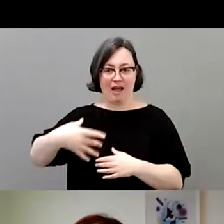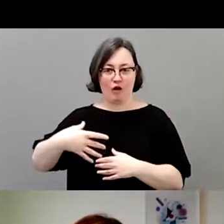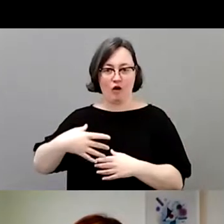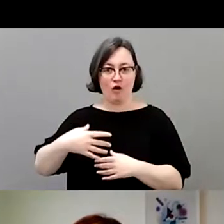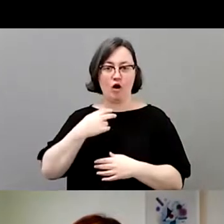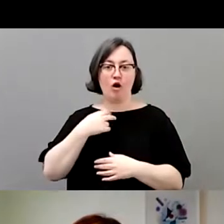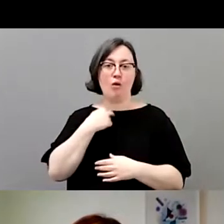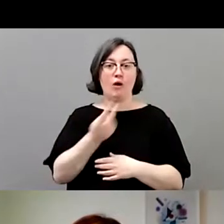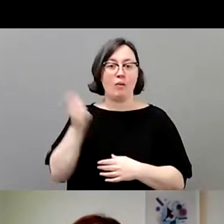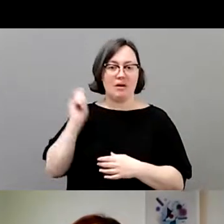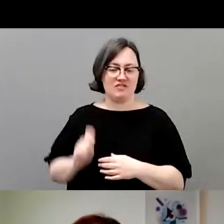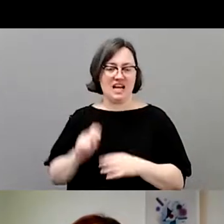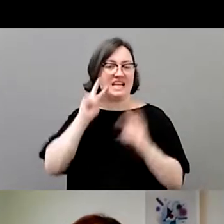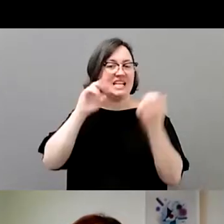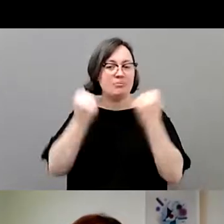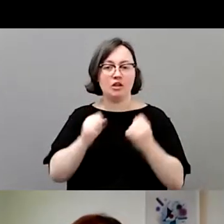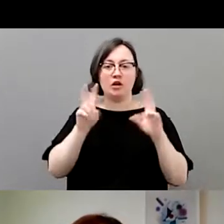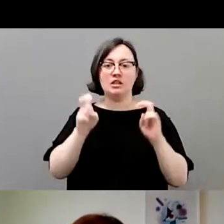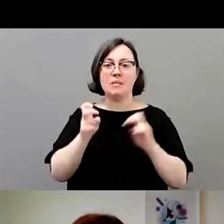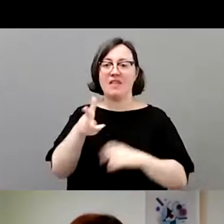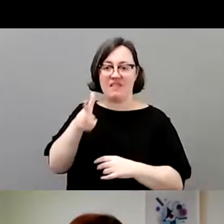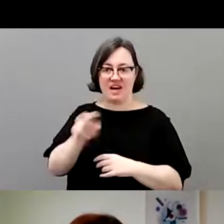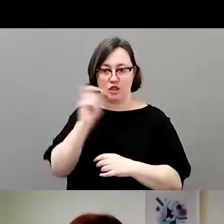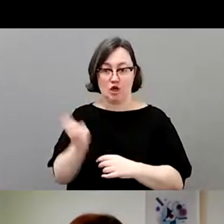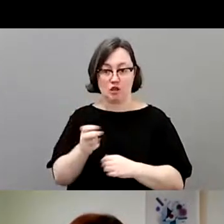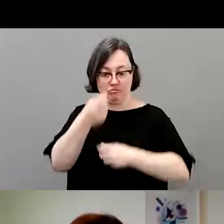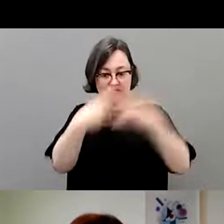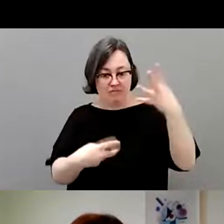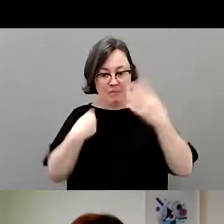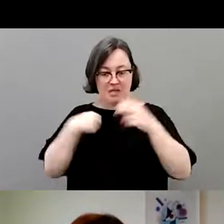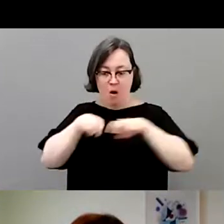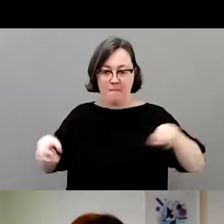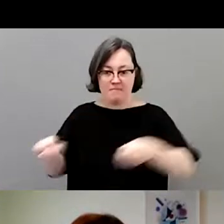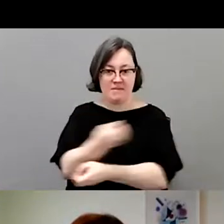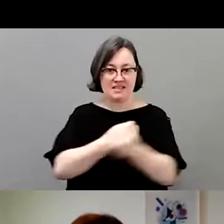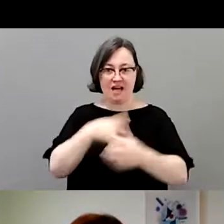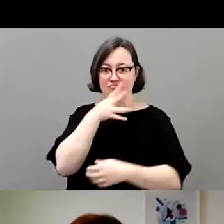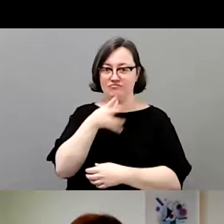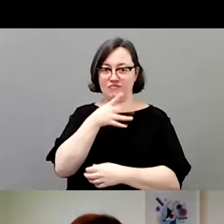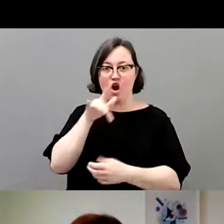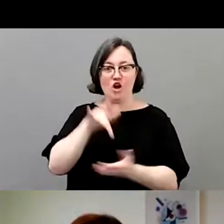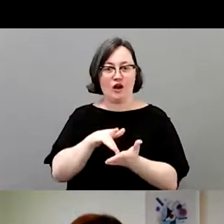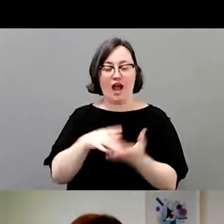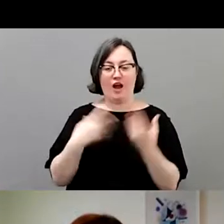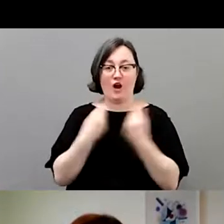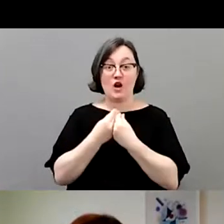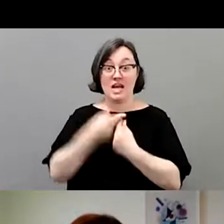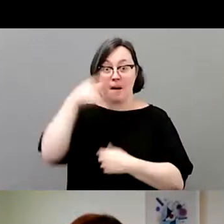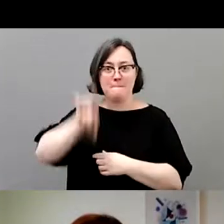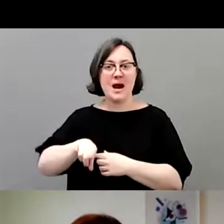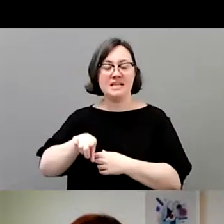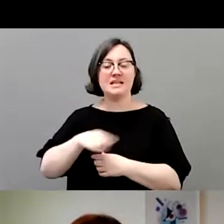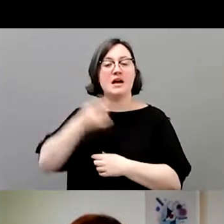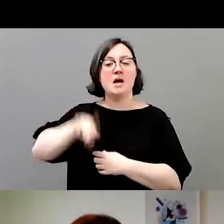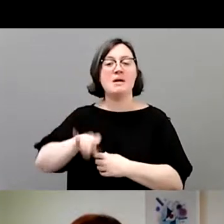como profesional experta en materia de derechos. Ellas son las integrantes de esta magnífica mesa que tenemos hoy aquí, además este mes, que es el